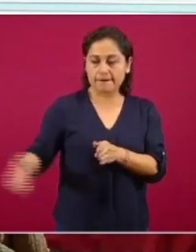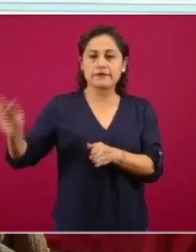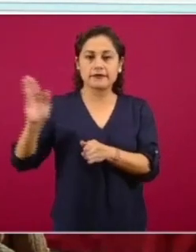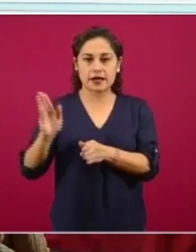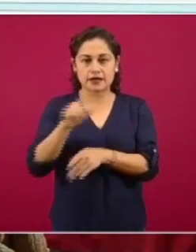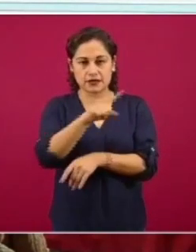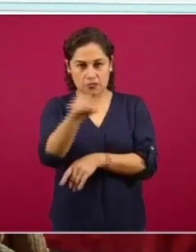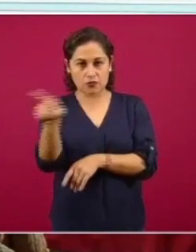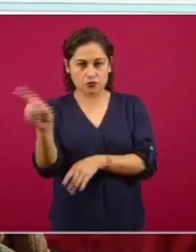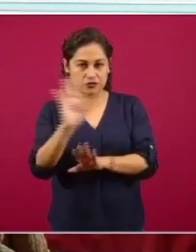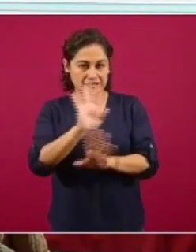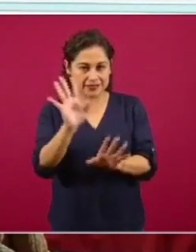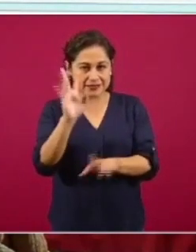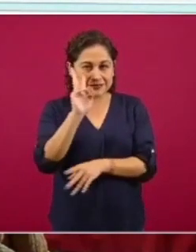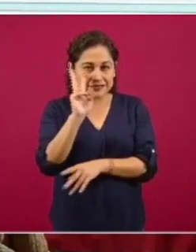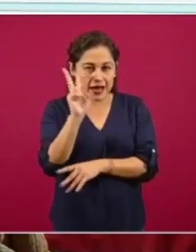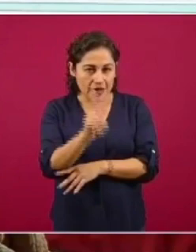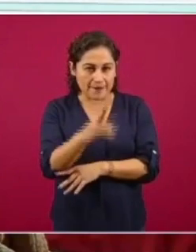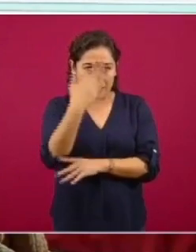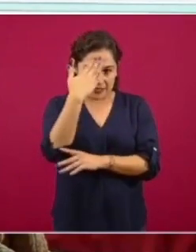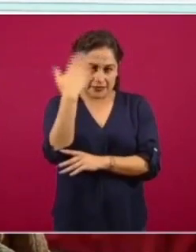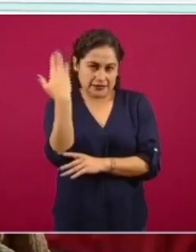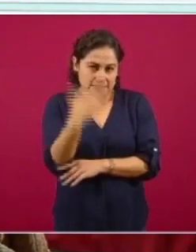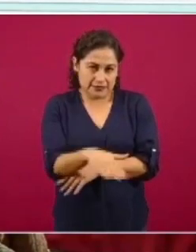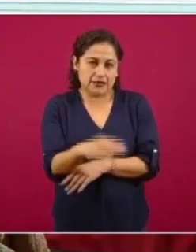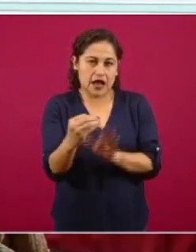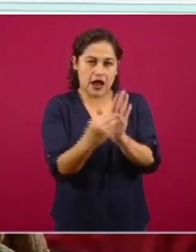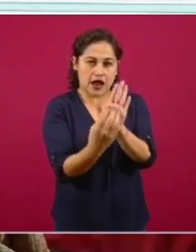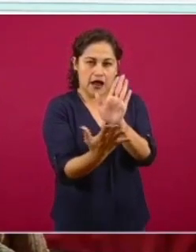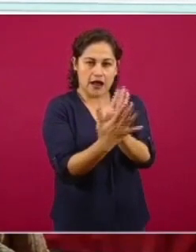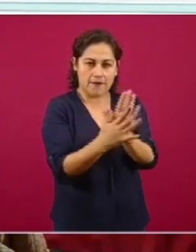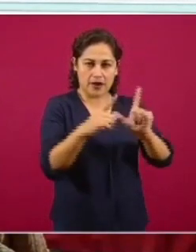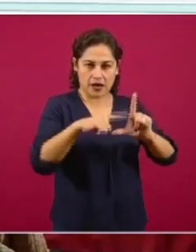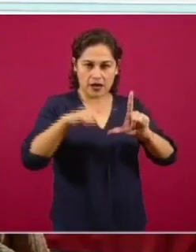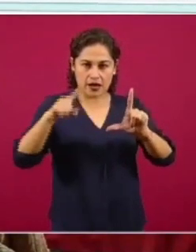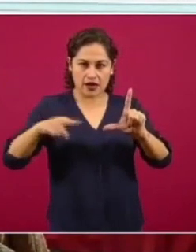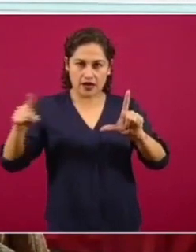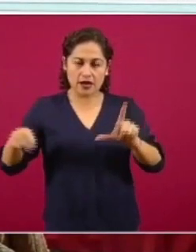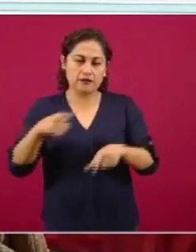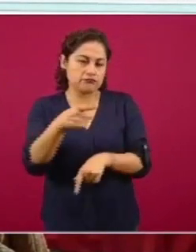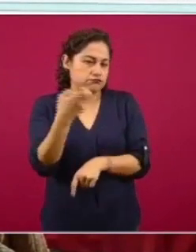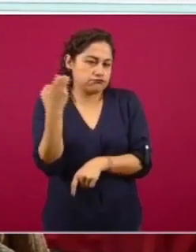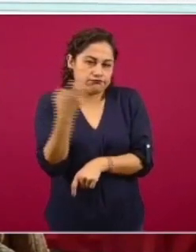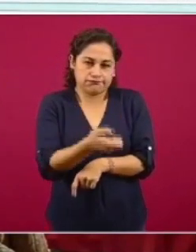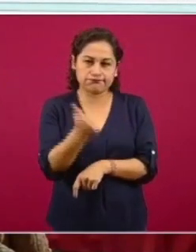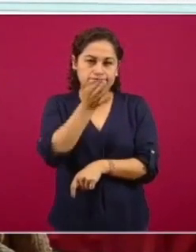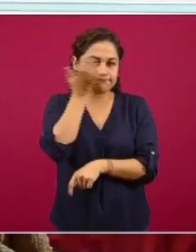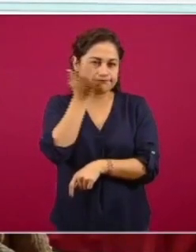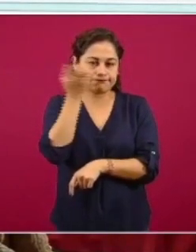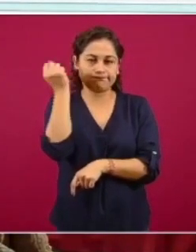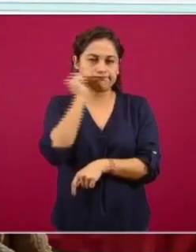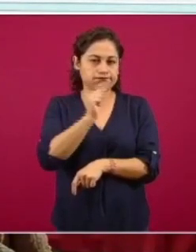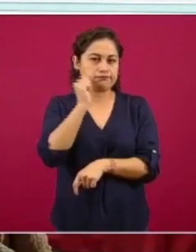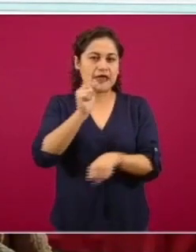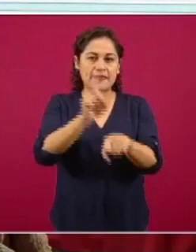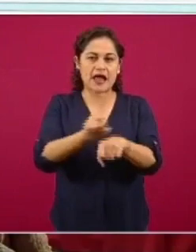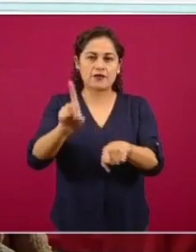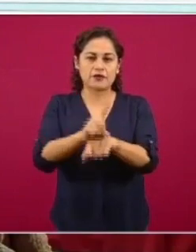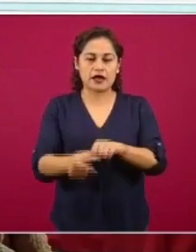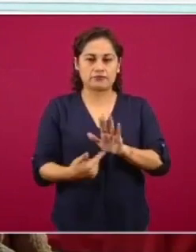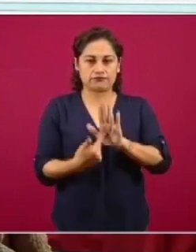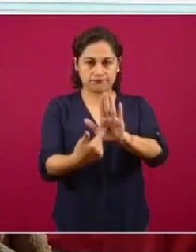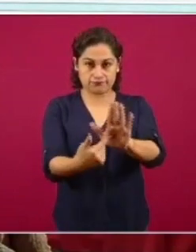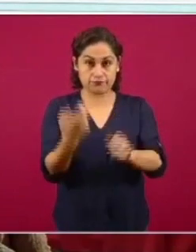mayoría de la población esté habituada a esta gráfica. Esta es la gráfica que siempre se presenta todos los días. Y esta es